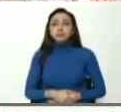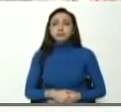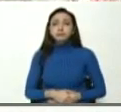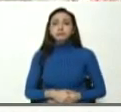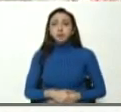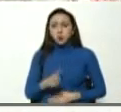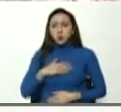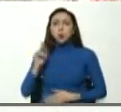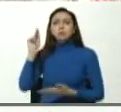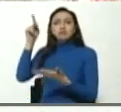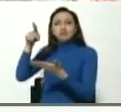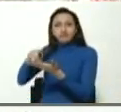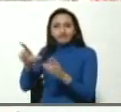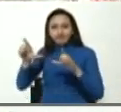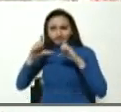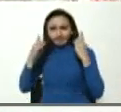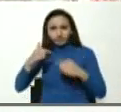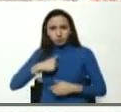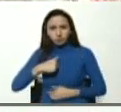fui a la guaira